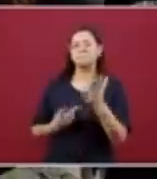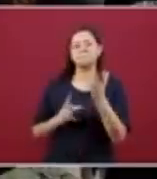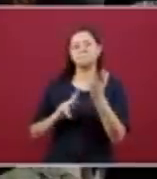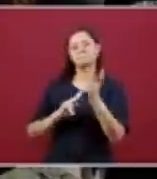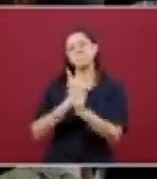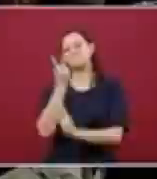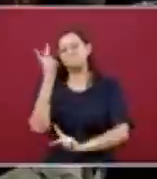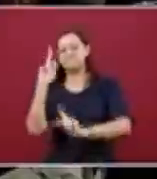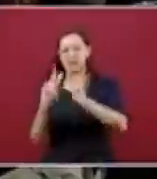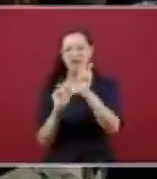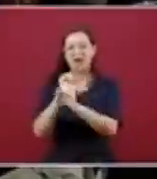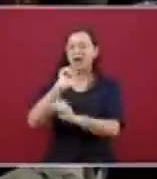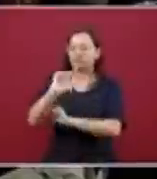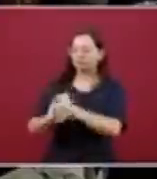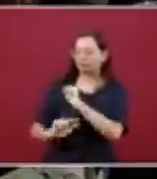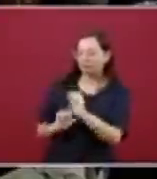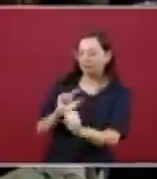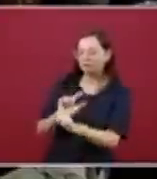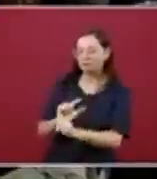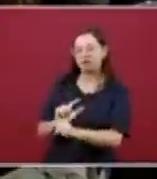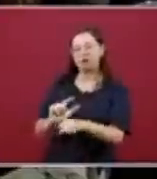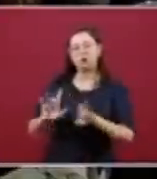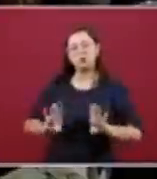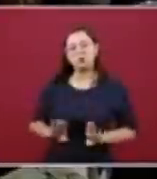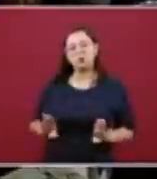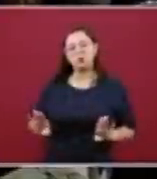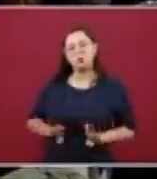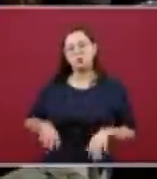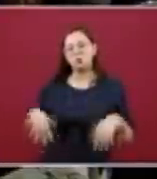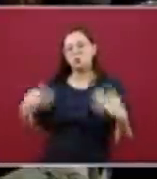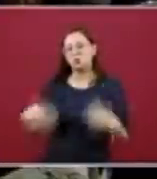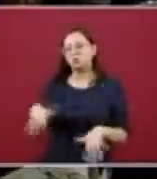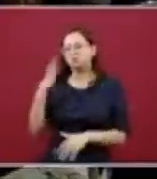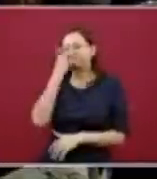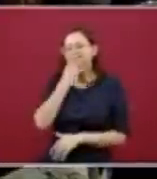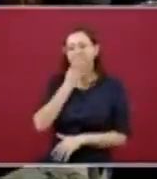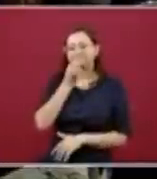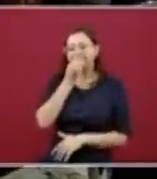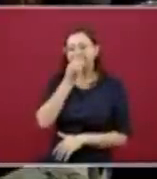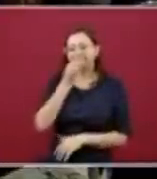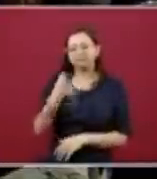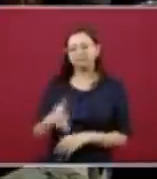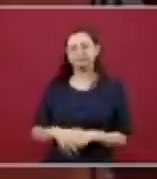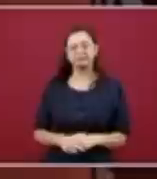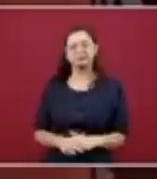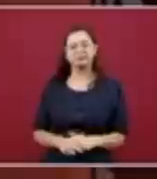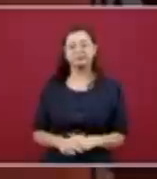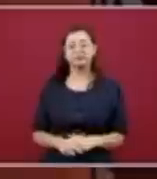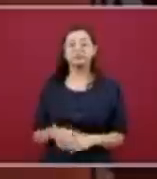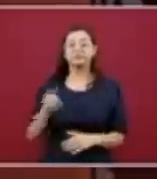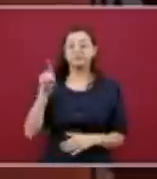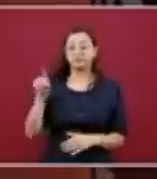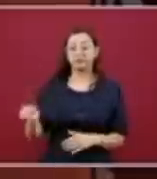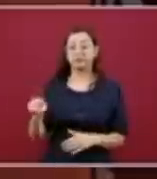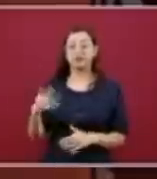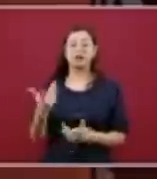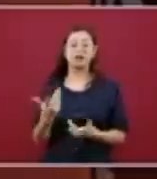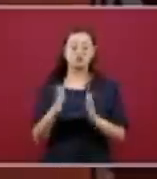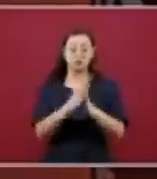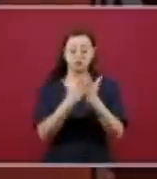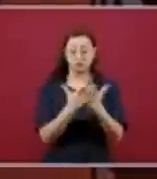fauna con peculiaridades específicas de estos ecosistemas. En Muros de Agua, José